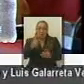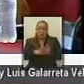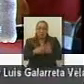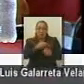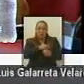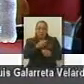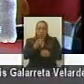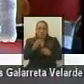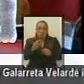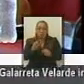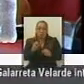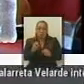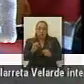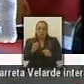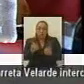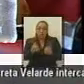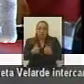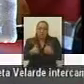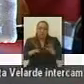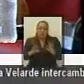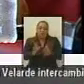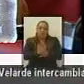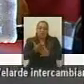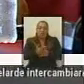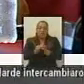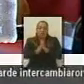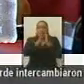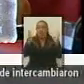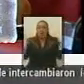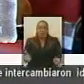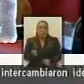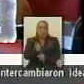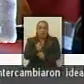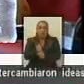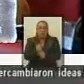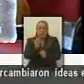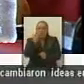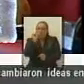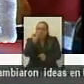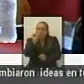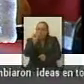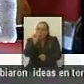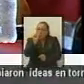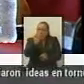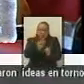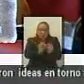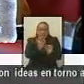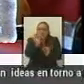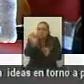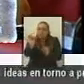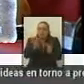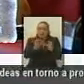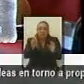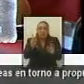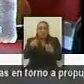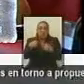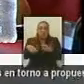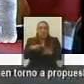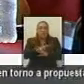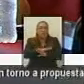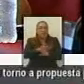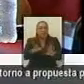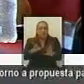el ministro de Economía y Finanzas tenga entre sus arduas tareas pensar un poquito en ese poblado que no le ha hecho